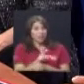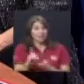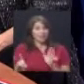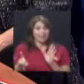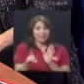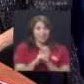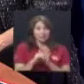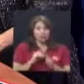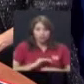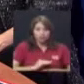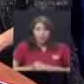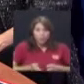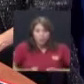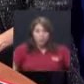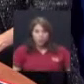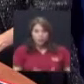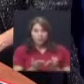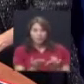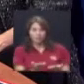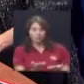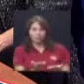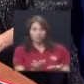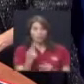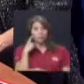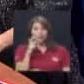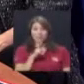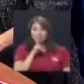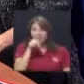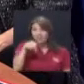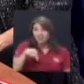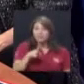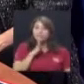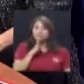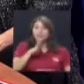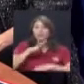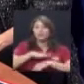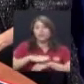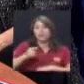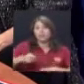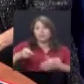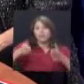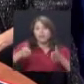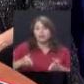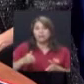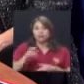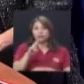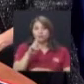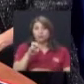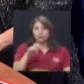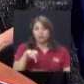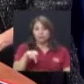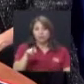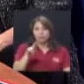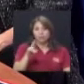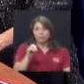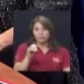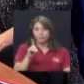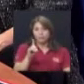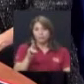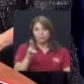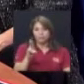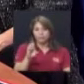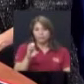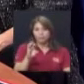de unos derechos de reproductivos porque en realidad que estamos hablando derechos reproductivos debe quedar en la libertad